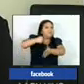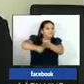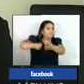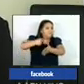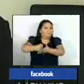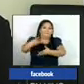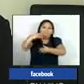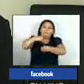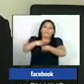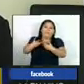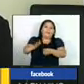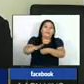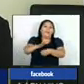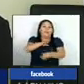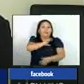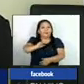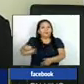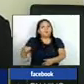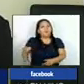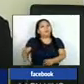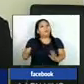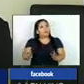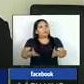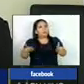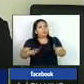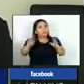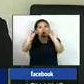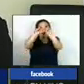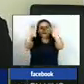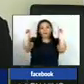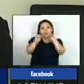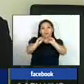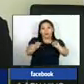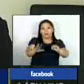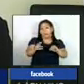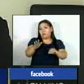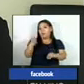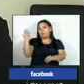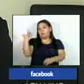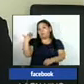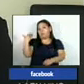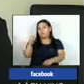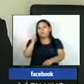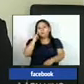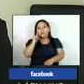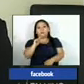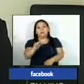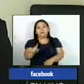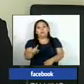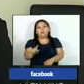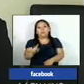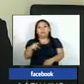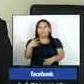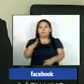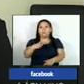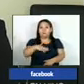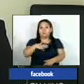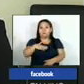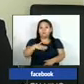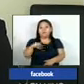poder generar una herramienta, una plataforma más en las condiciones que teníamos. De ahí sale ese desarrollo que es